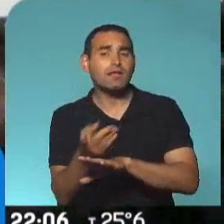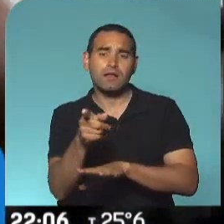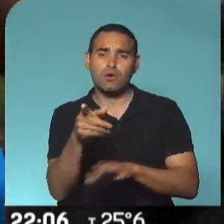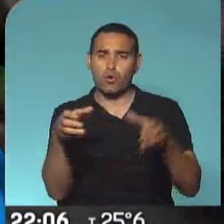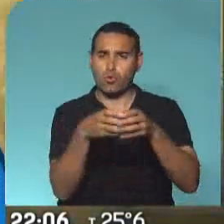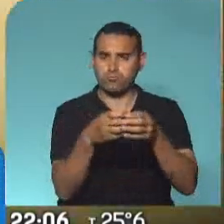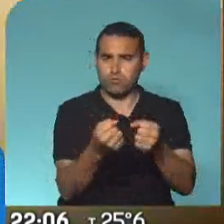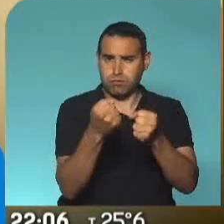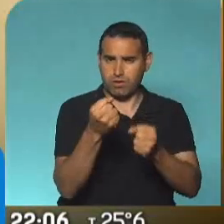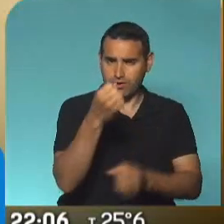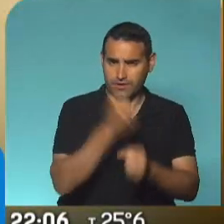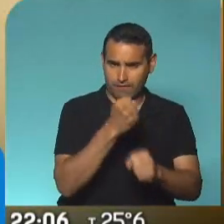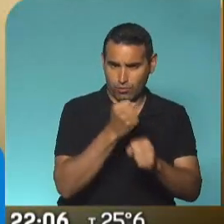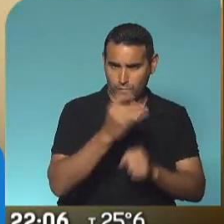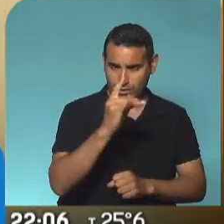Obrera Boliviana.